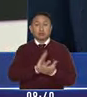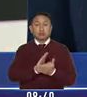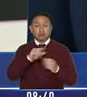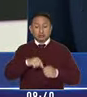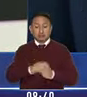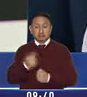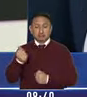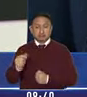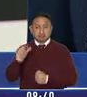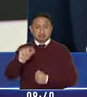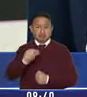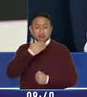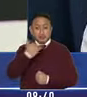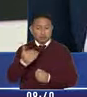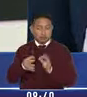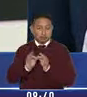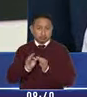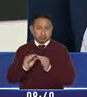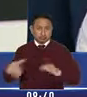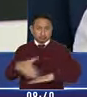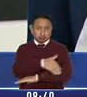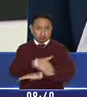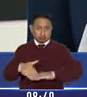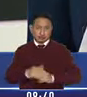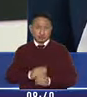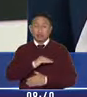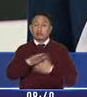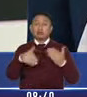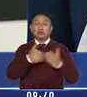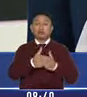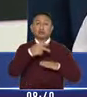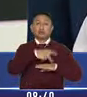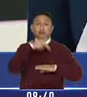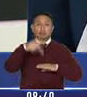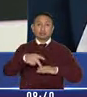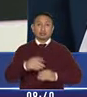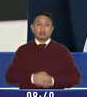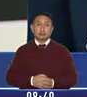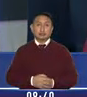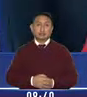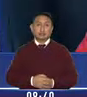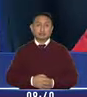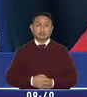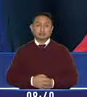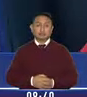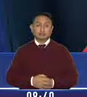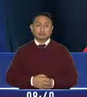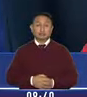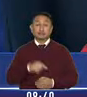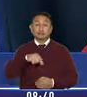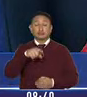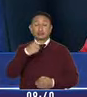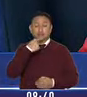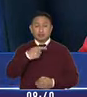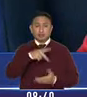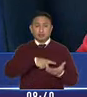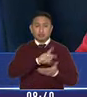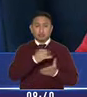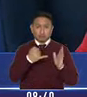pocos recursos. Mejoraremos la vialidad en toda la provincia de Pichincha. Retirará esa tasa que usted